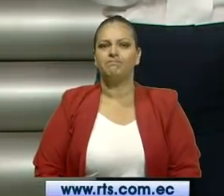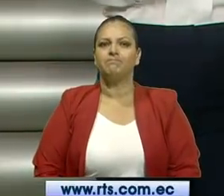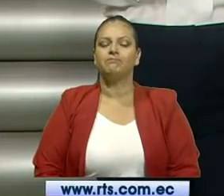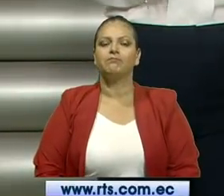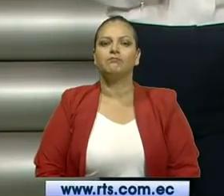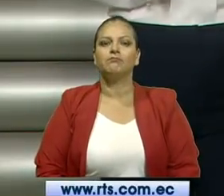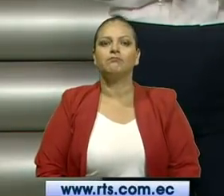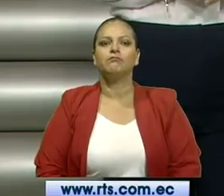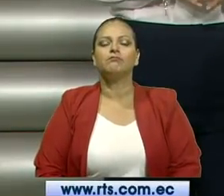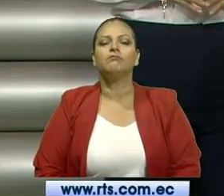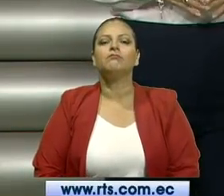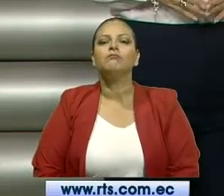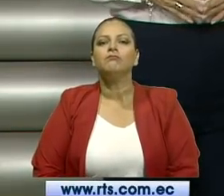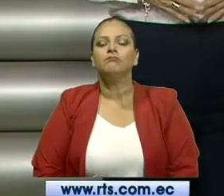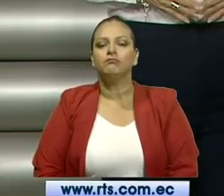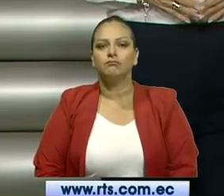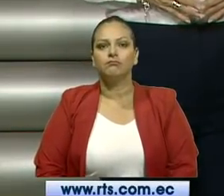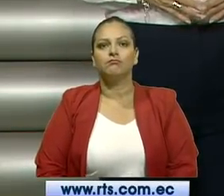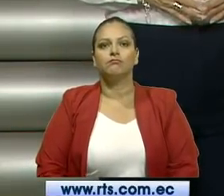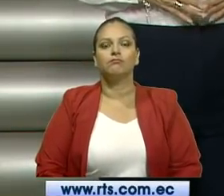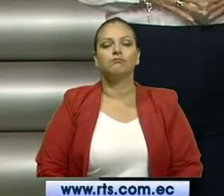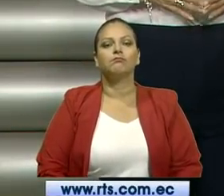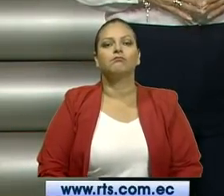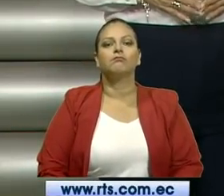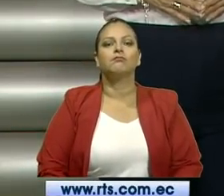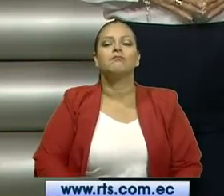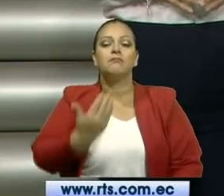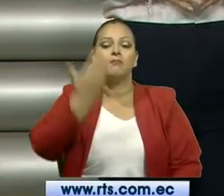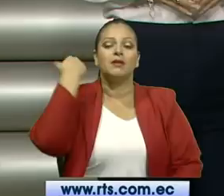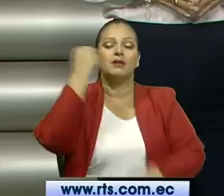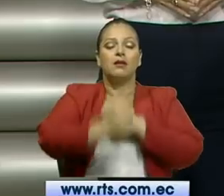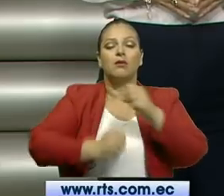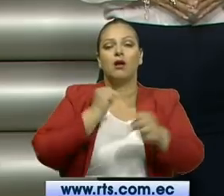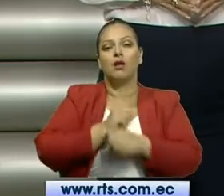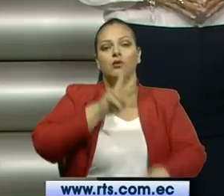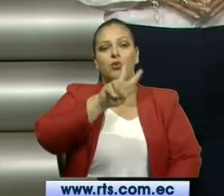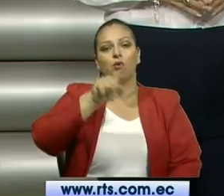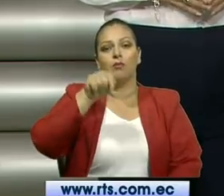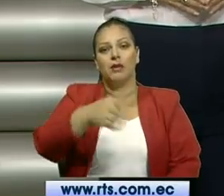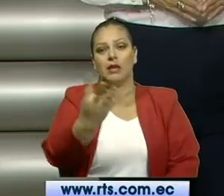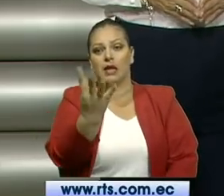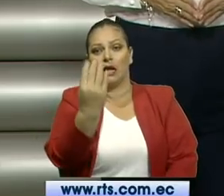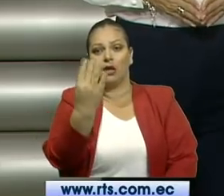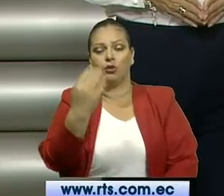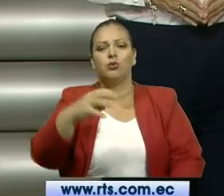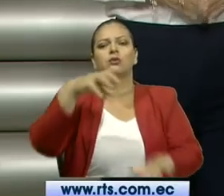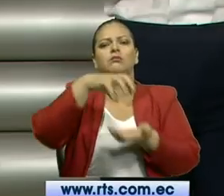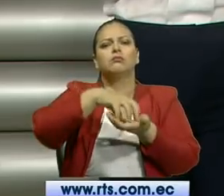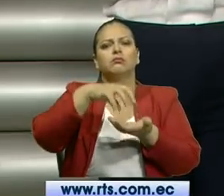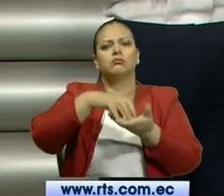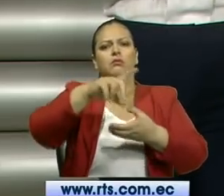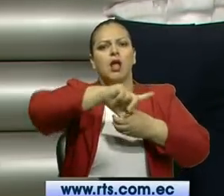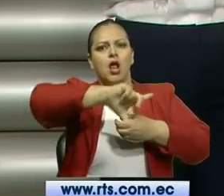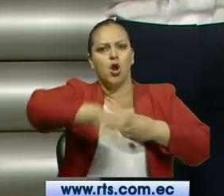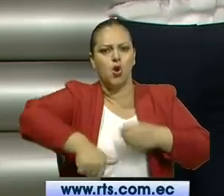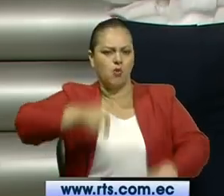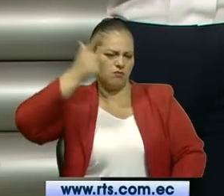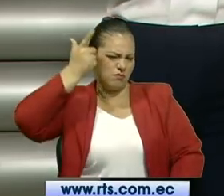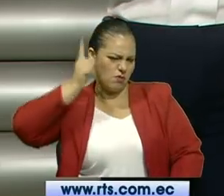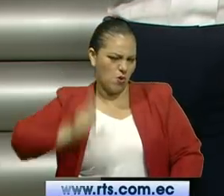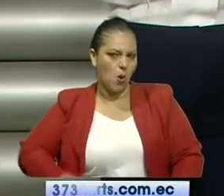Fiscalía y policía realizaron excavaciones en el norte de Loja con el fin de poder hallar los restos de la niña María